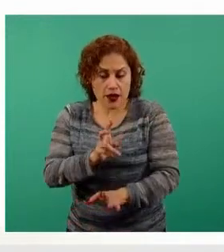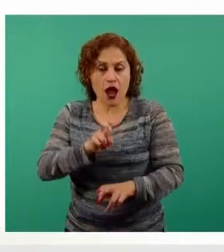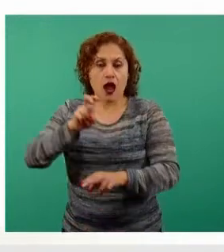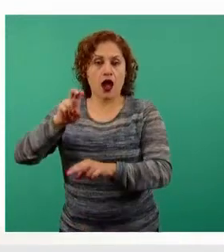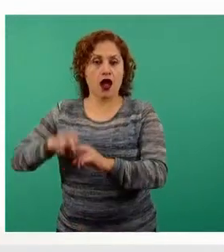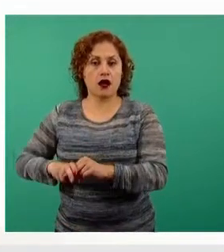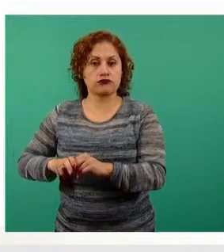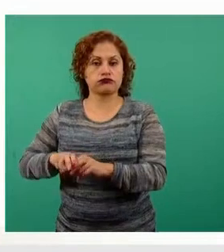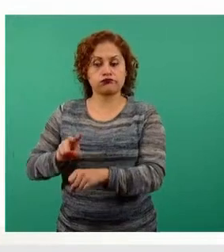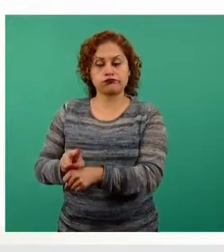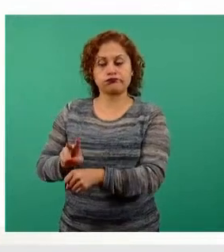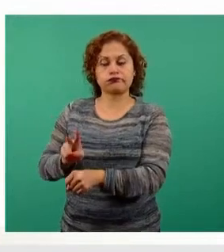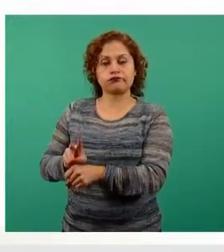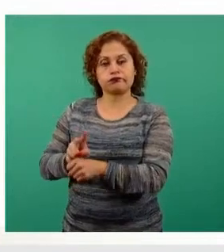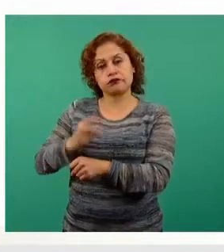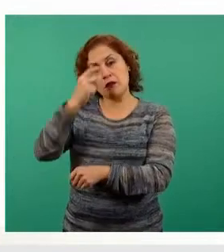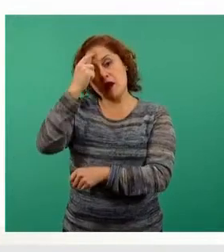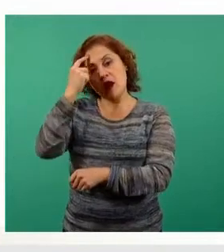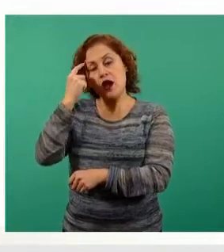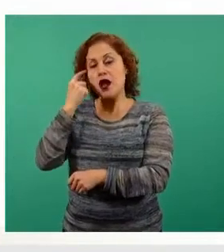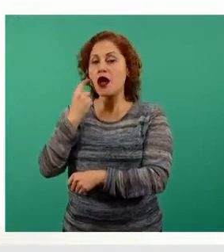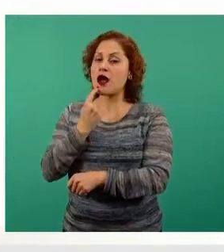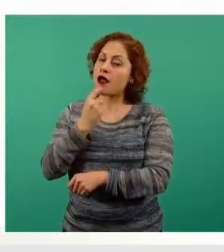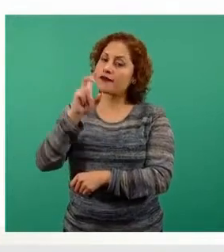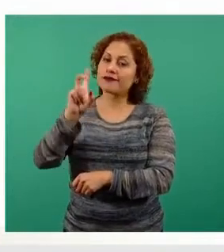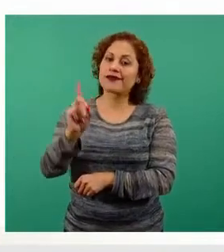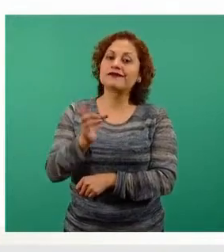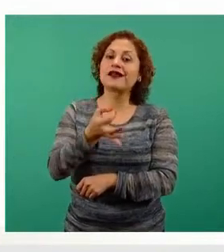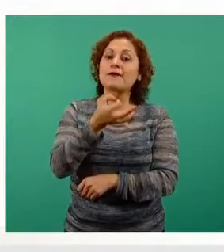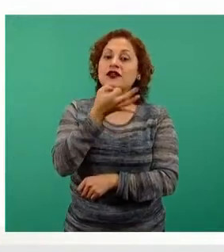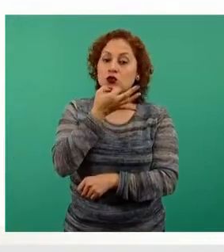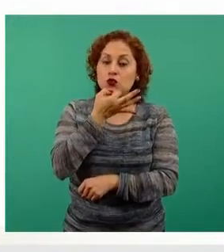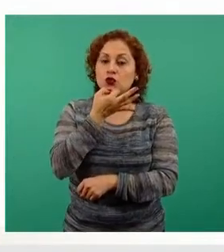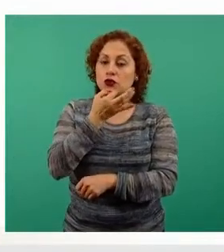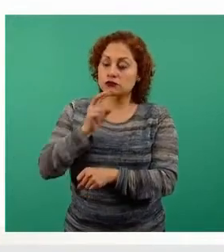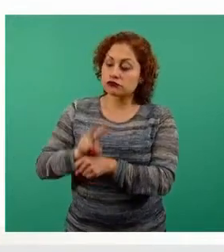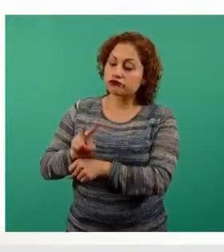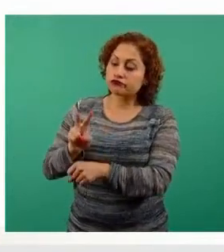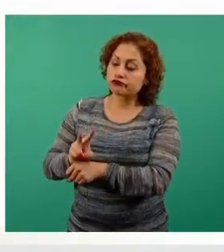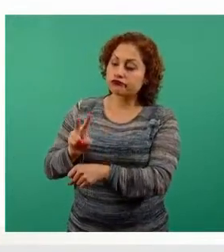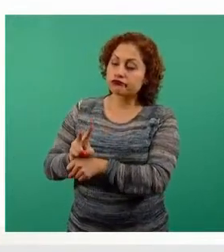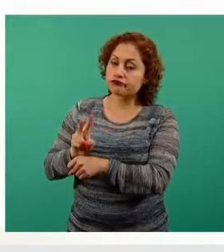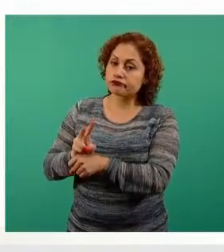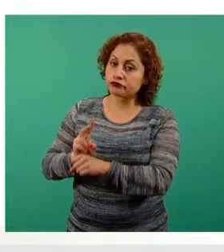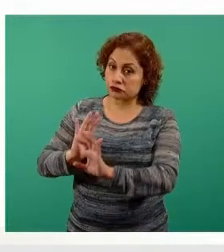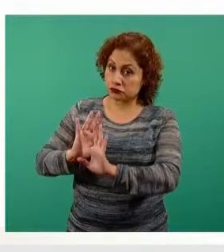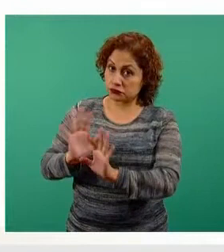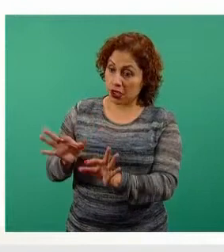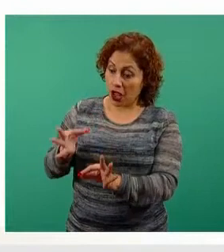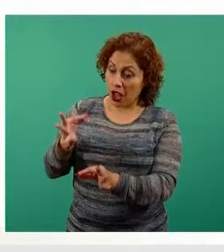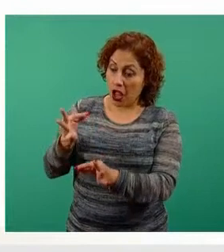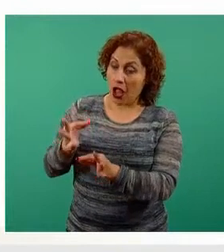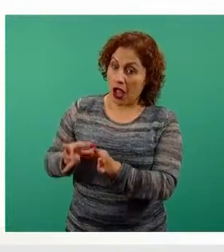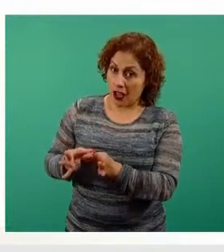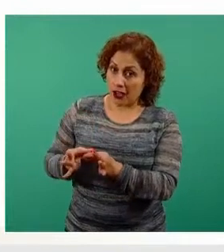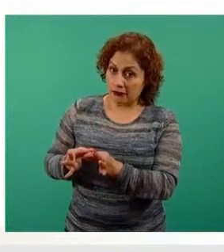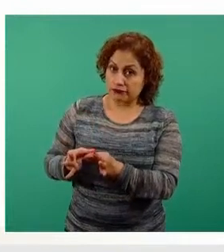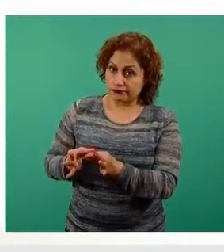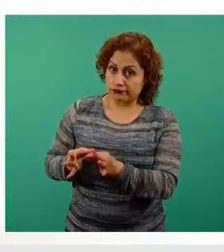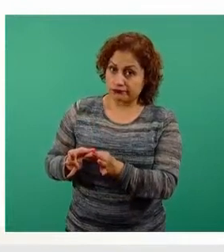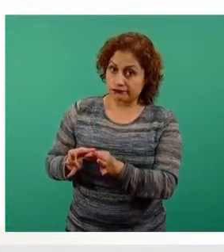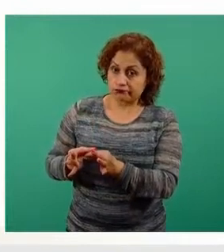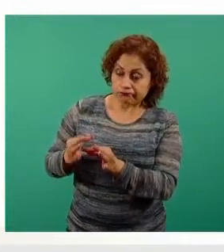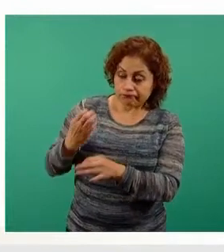en los que se monitorea la salud y manifestaciones que pudieran ocurrir en una persona que acaba de recibir